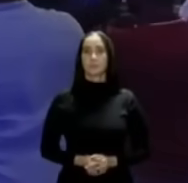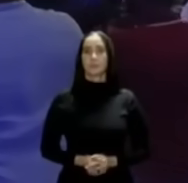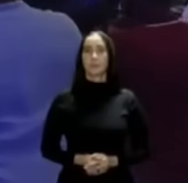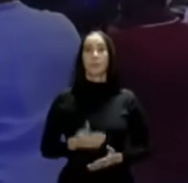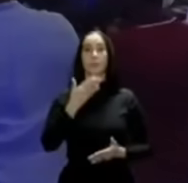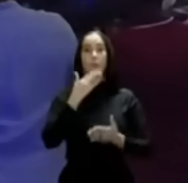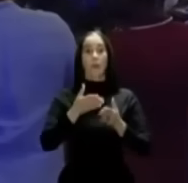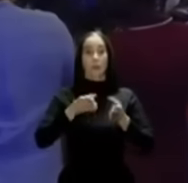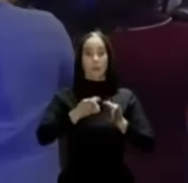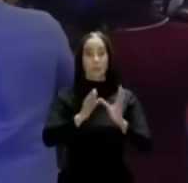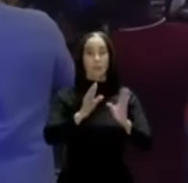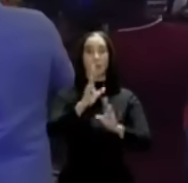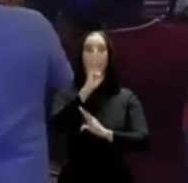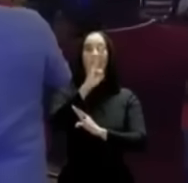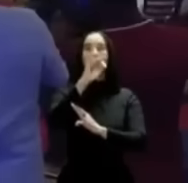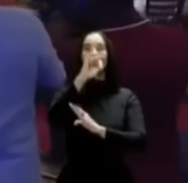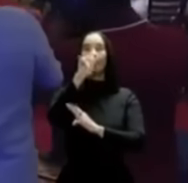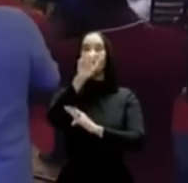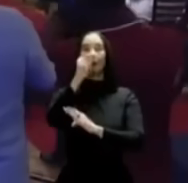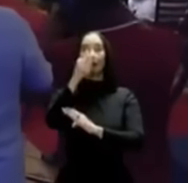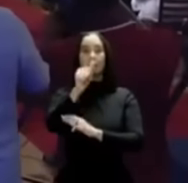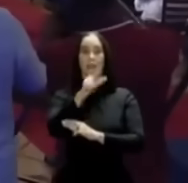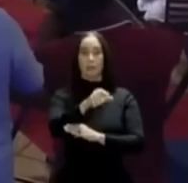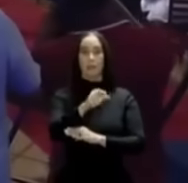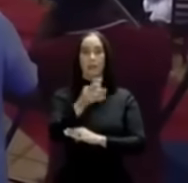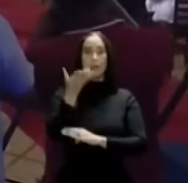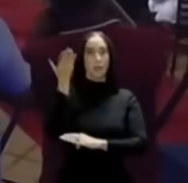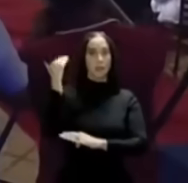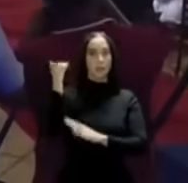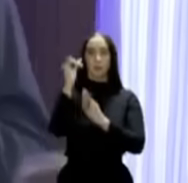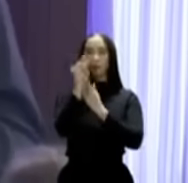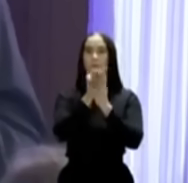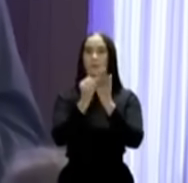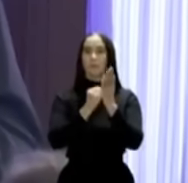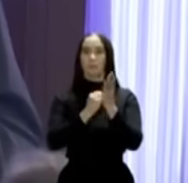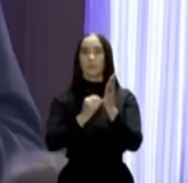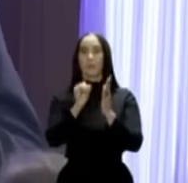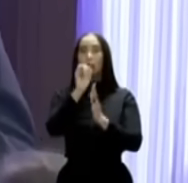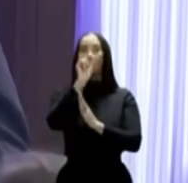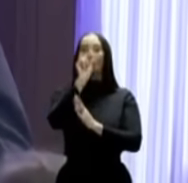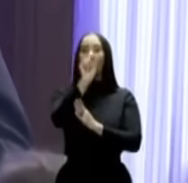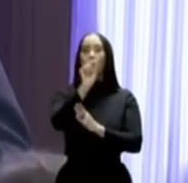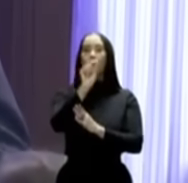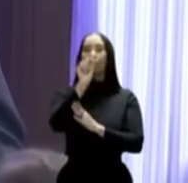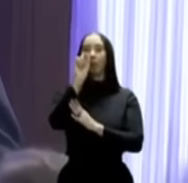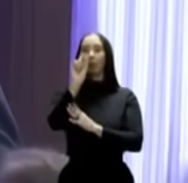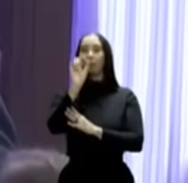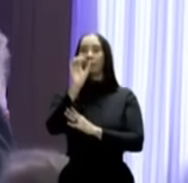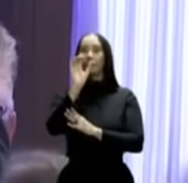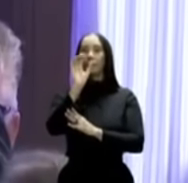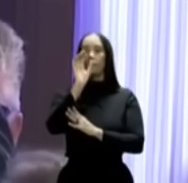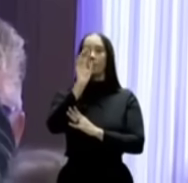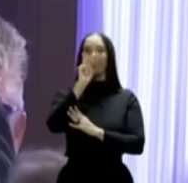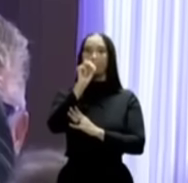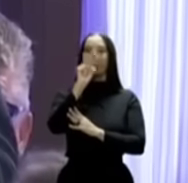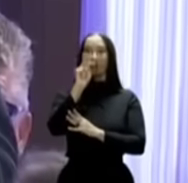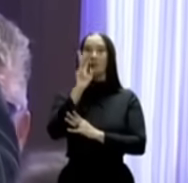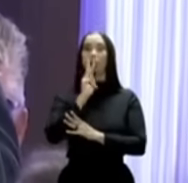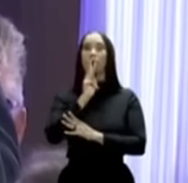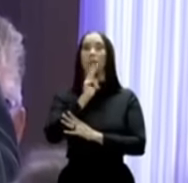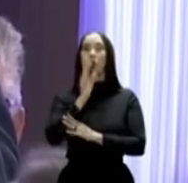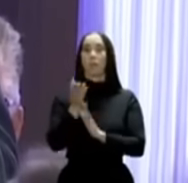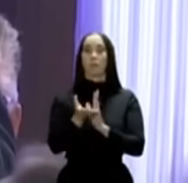Bueno, el canal La Vigía en su momento fue diseñado para 1.5 metros cúbicos de